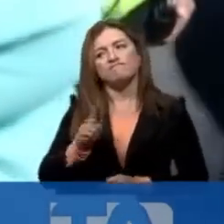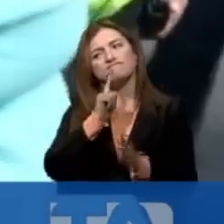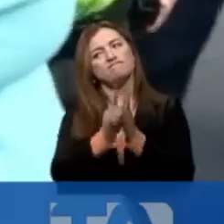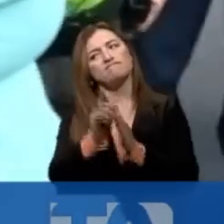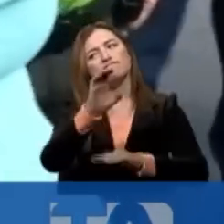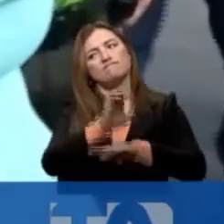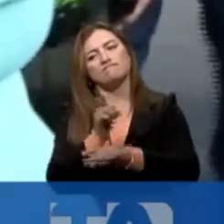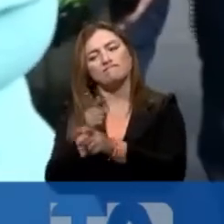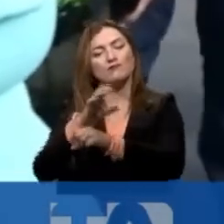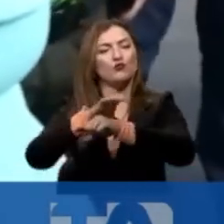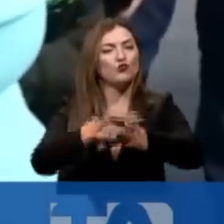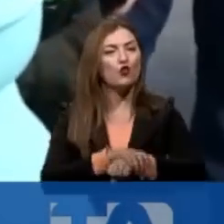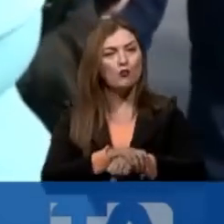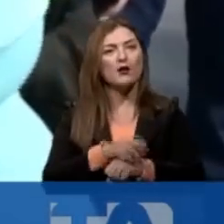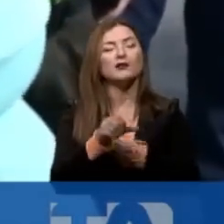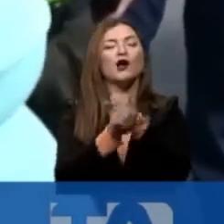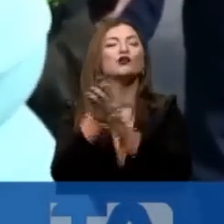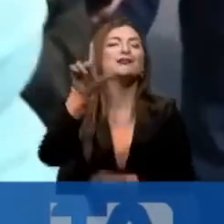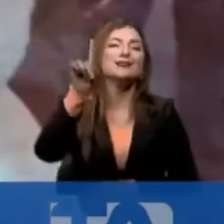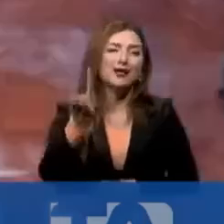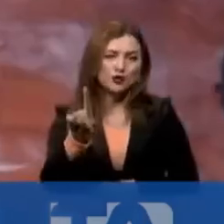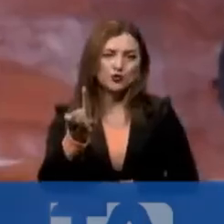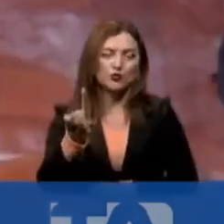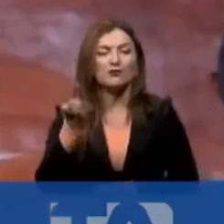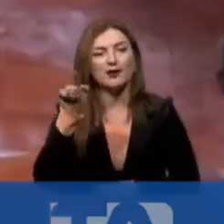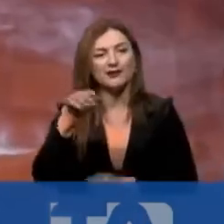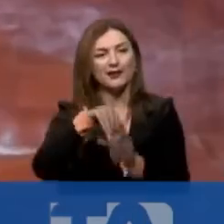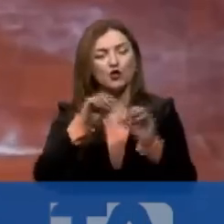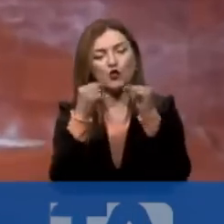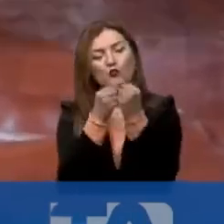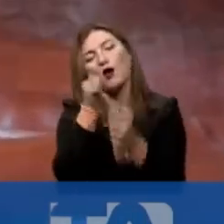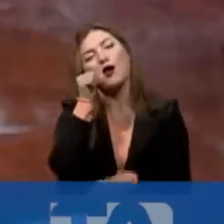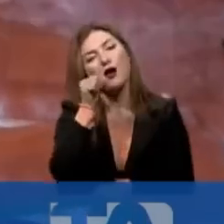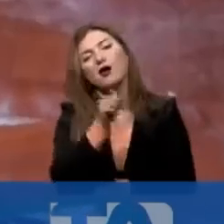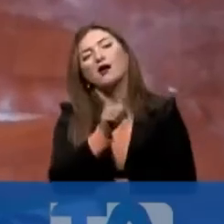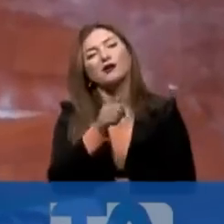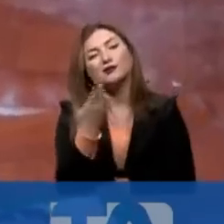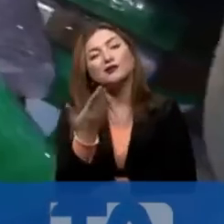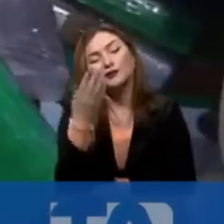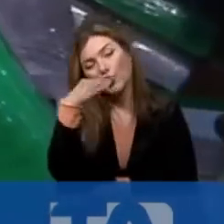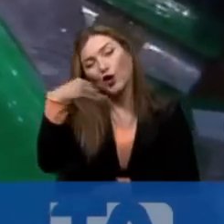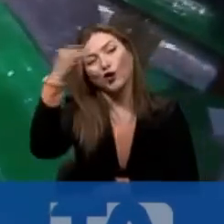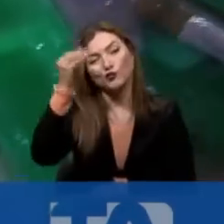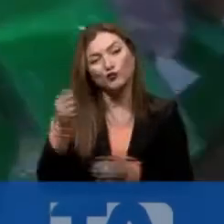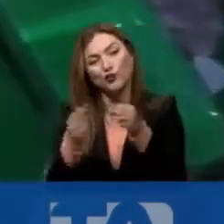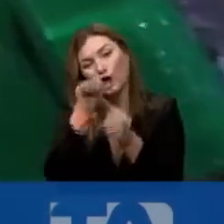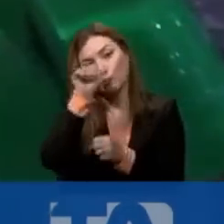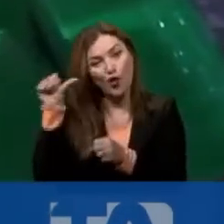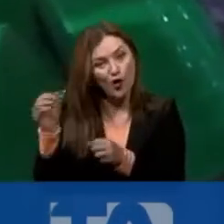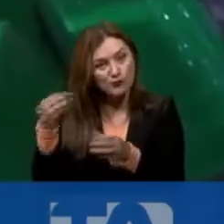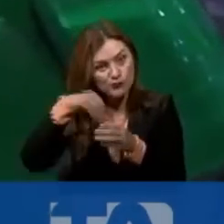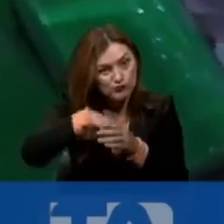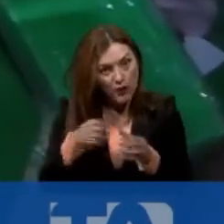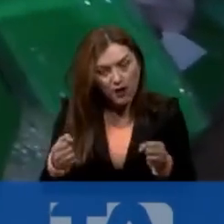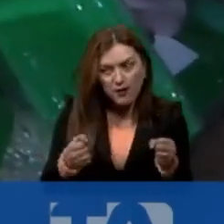mando de los Lobos tiene 31 años de edad y dentro de la organización delictiva se encargaba del transporte y custodia de la droga que iba